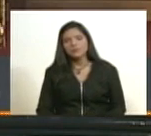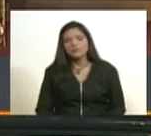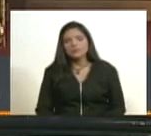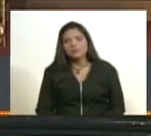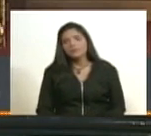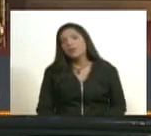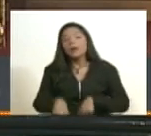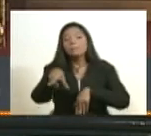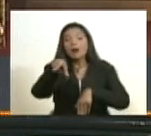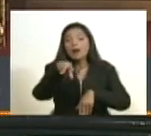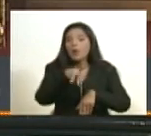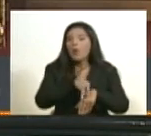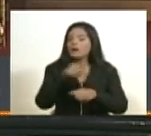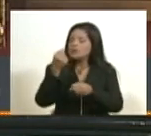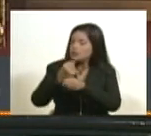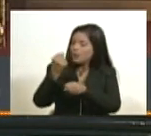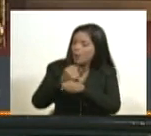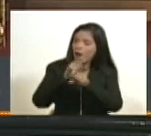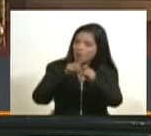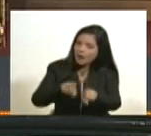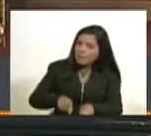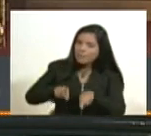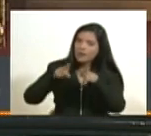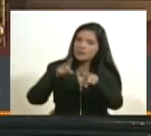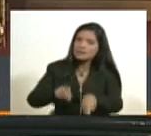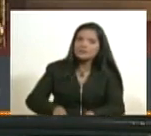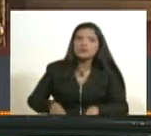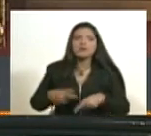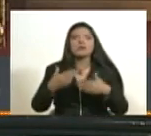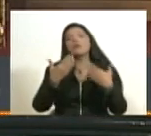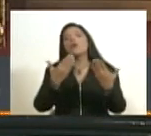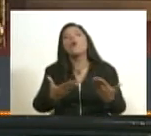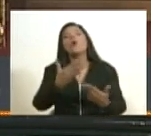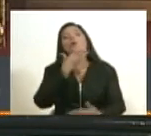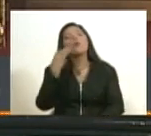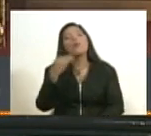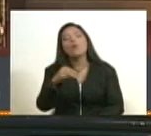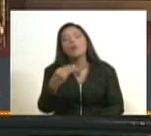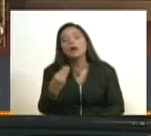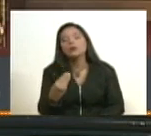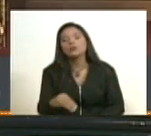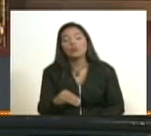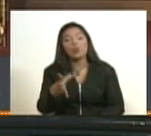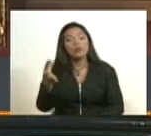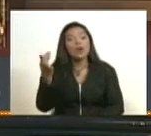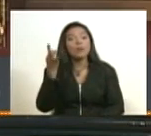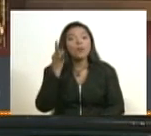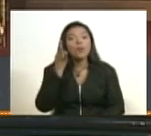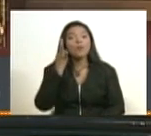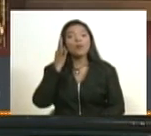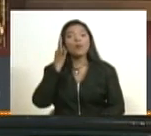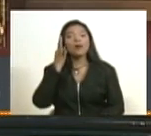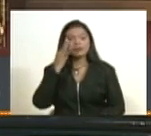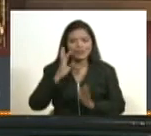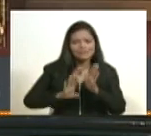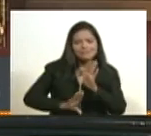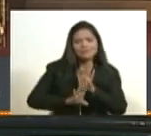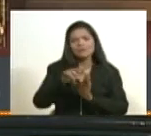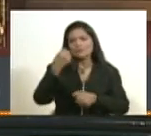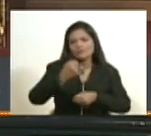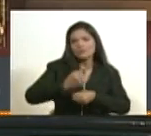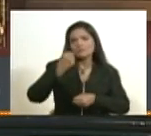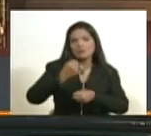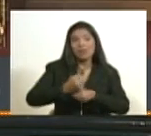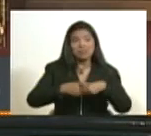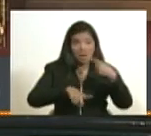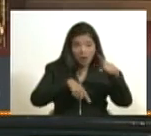Paraguay de los campesinos, al Paraguay de la juventud rebelde, de la mujer que levantó ese país después